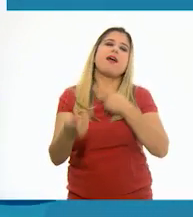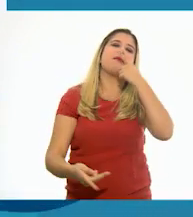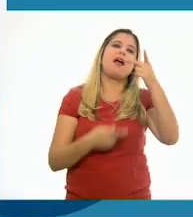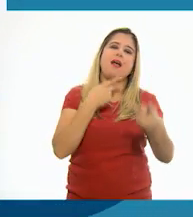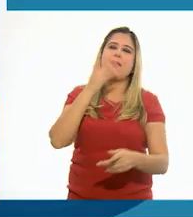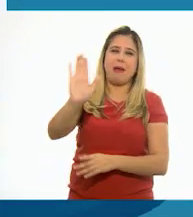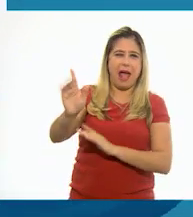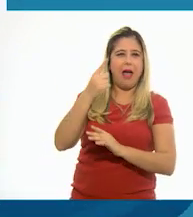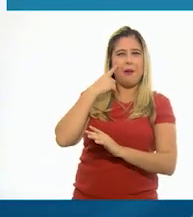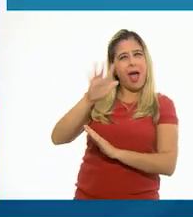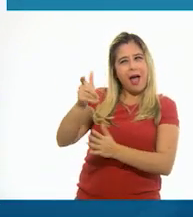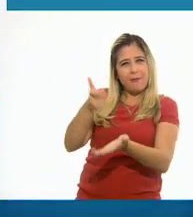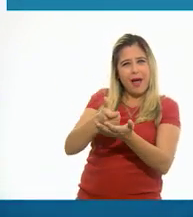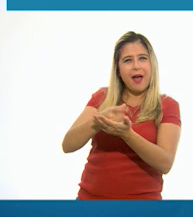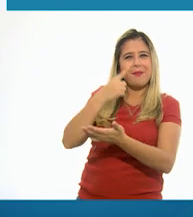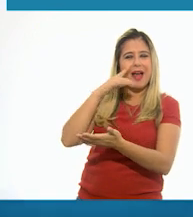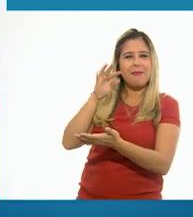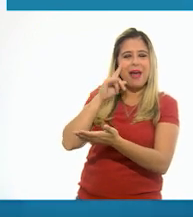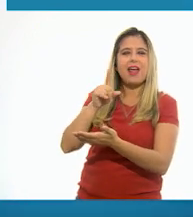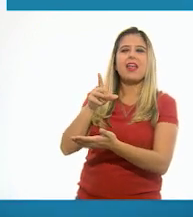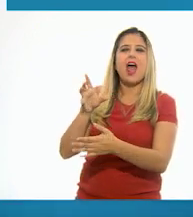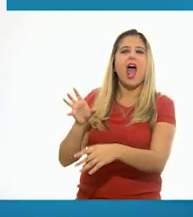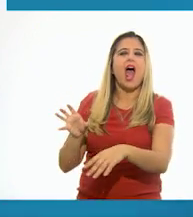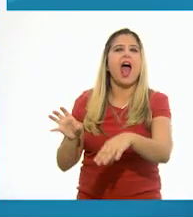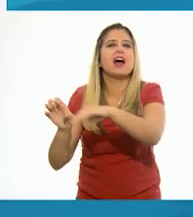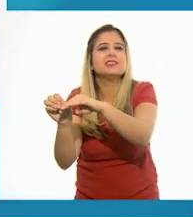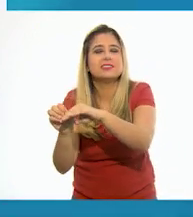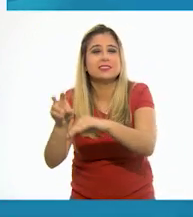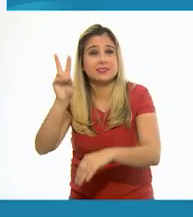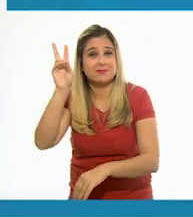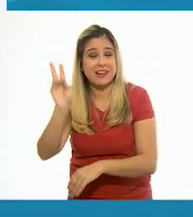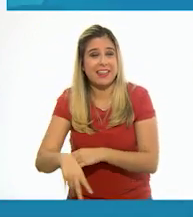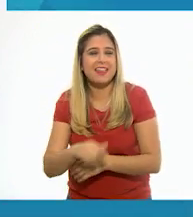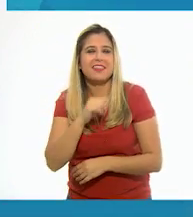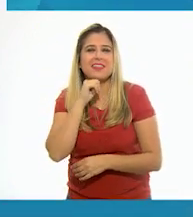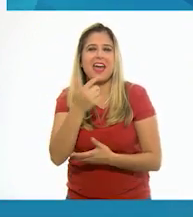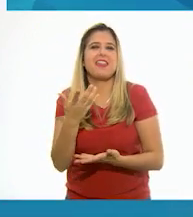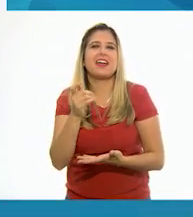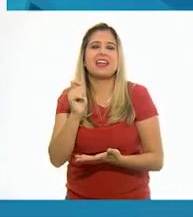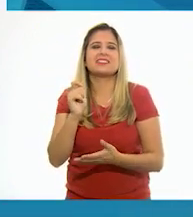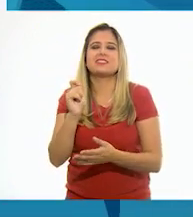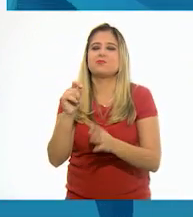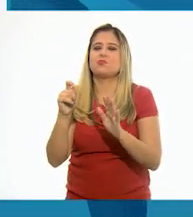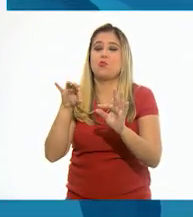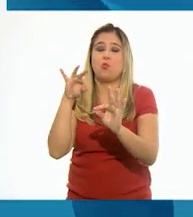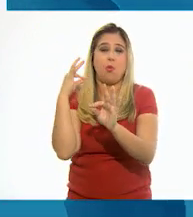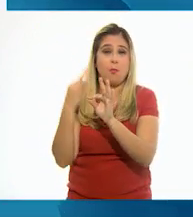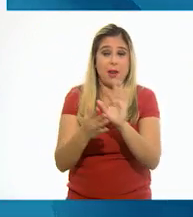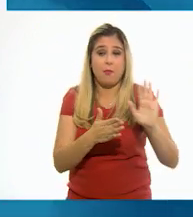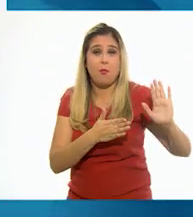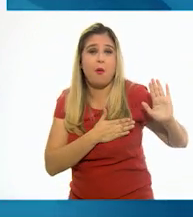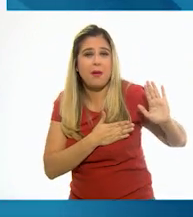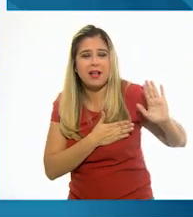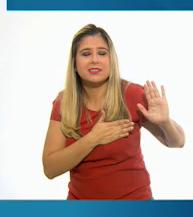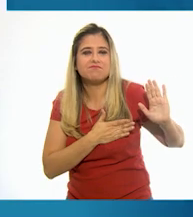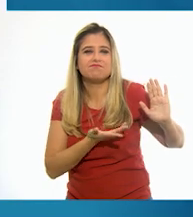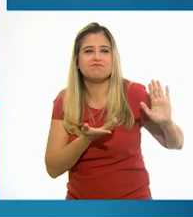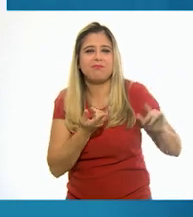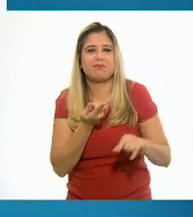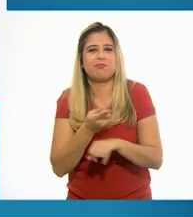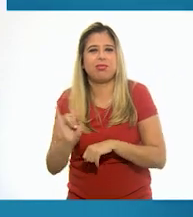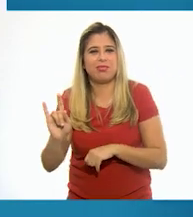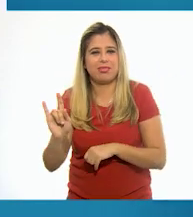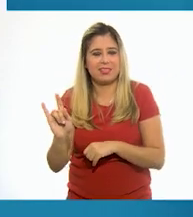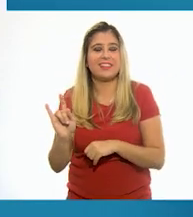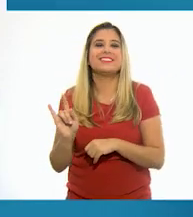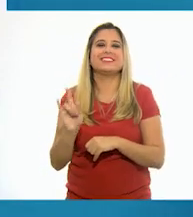personas enfadadas, y el morder o el no morder hace referencia a no cumplir las promesas que se hacen. Así que pasemos ahora